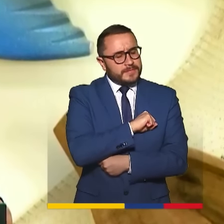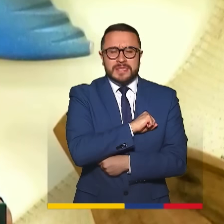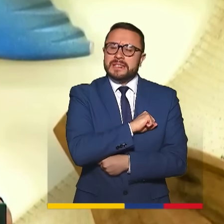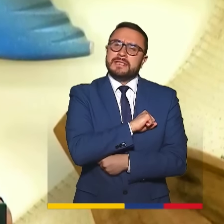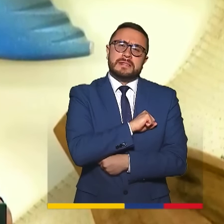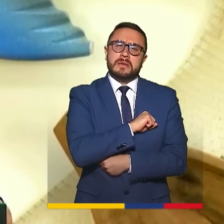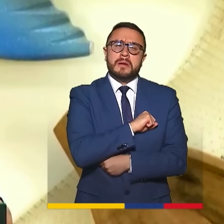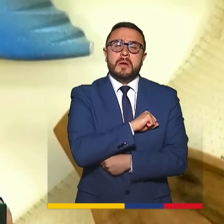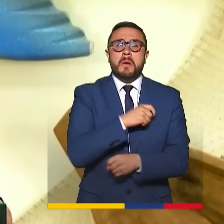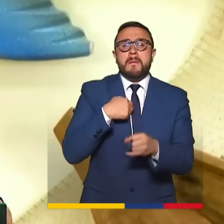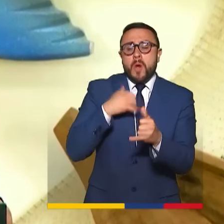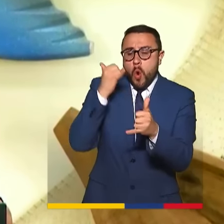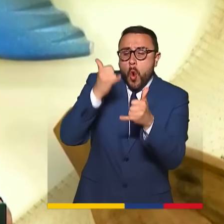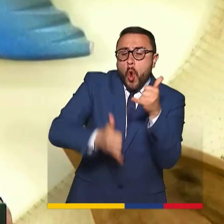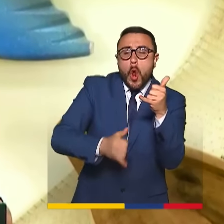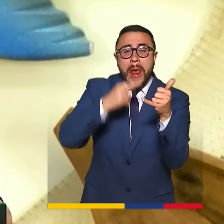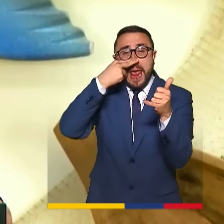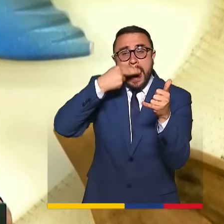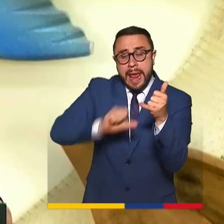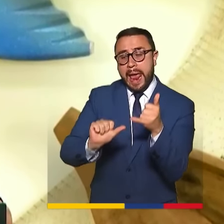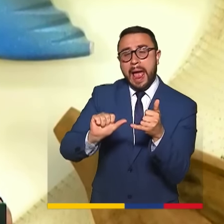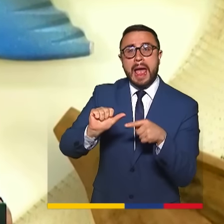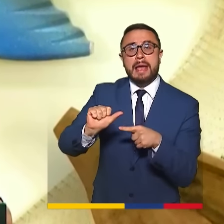Porque mi última hija se va.